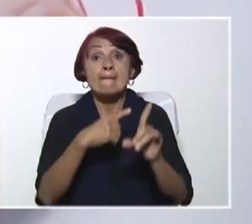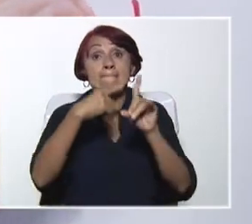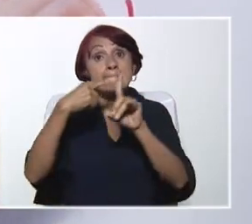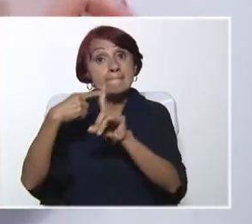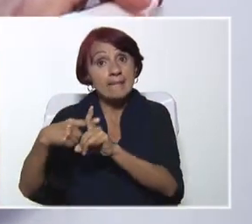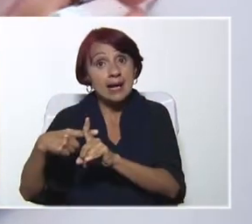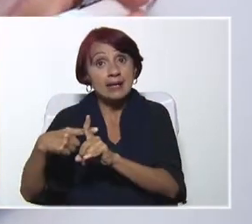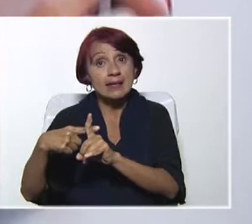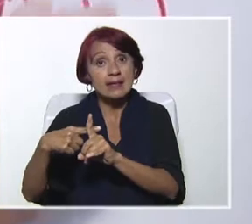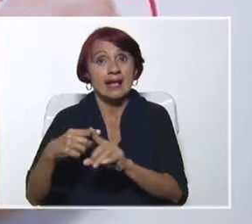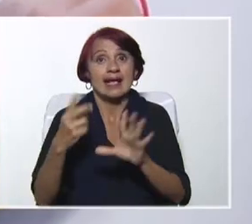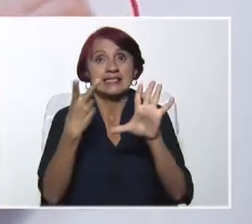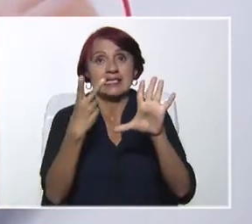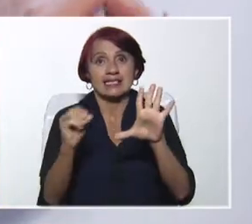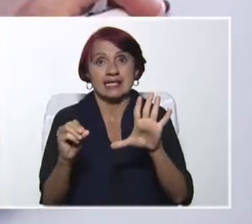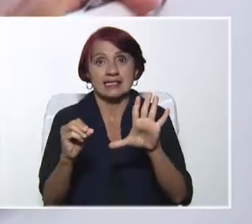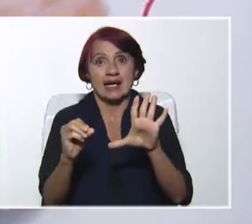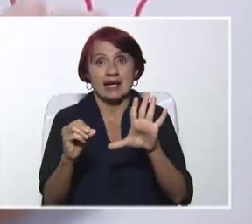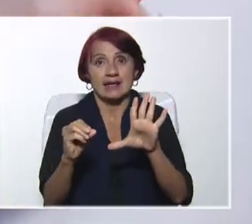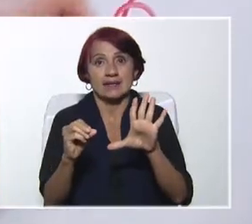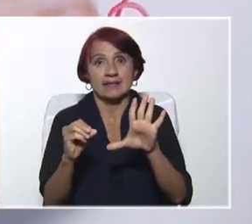más 70